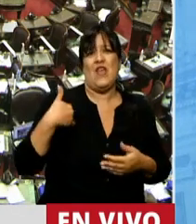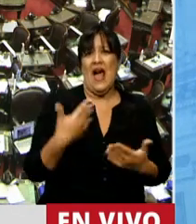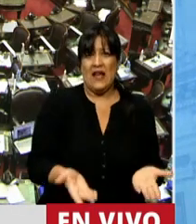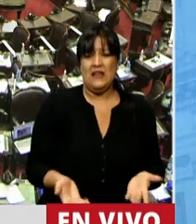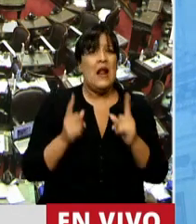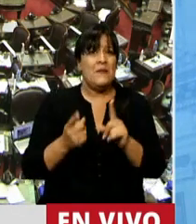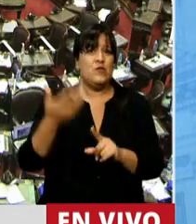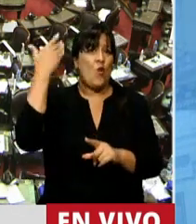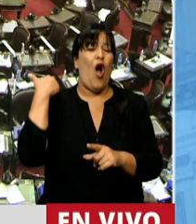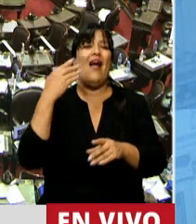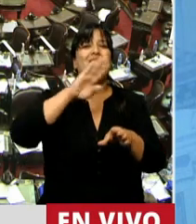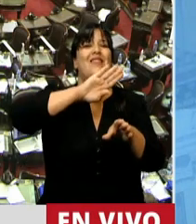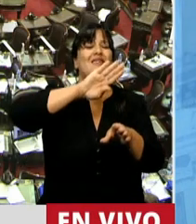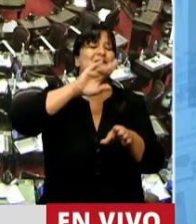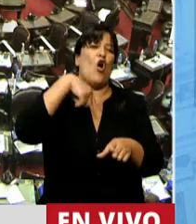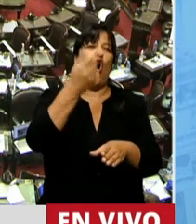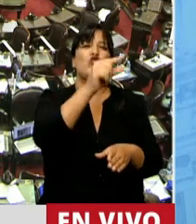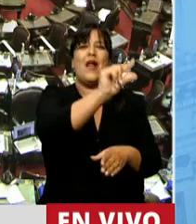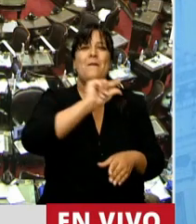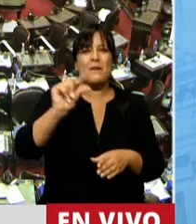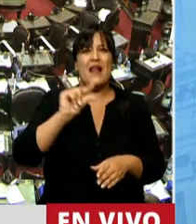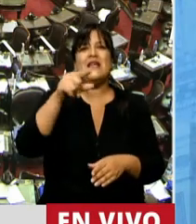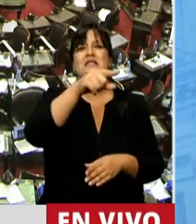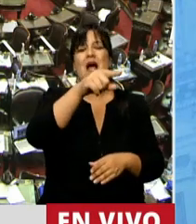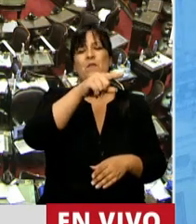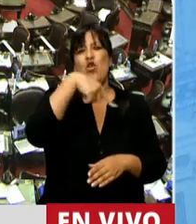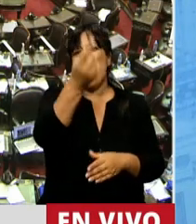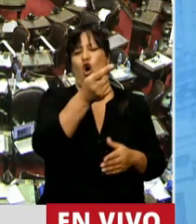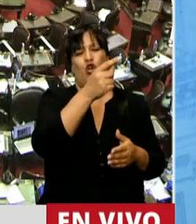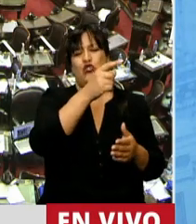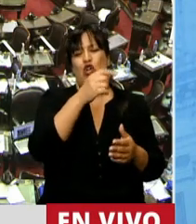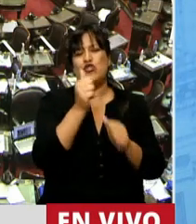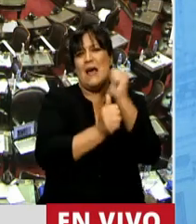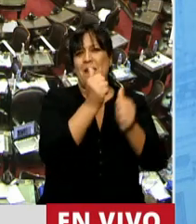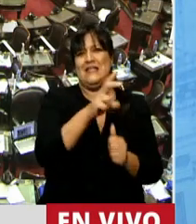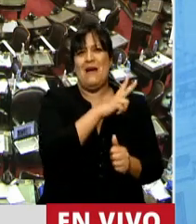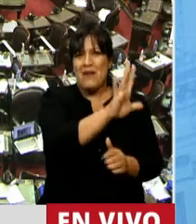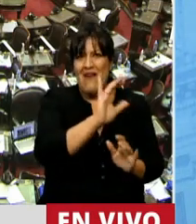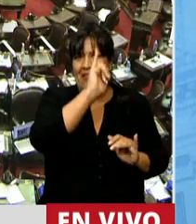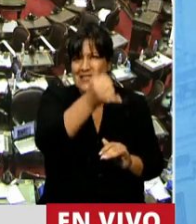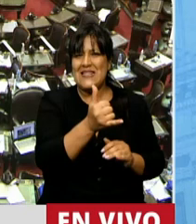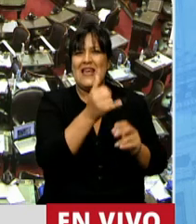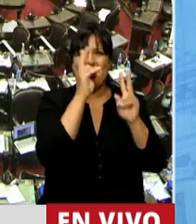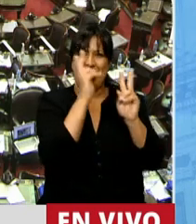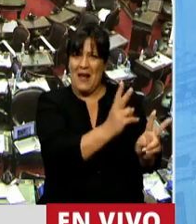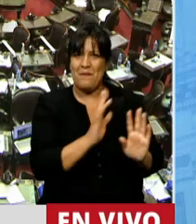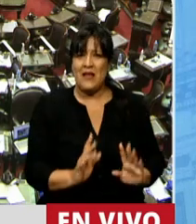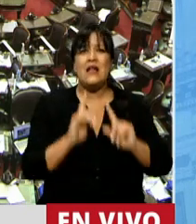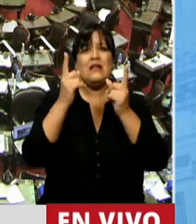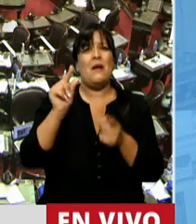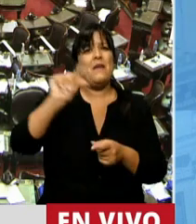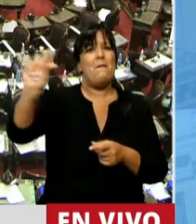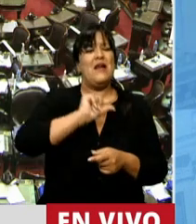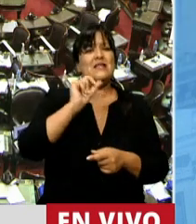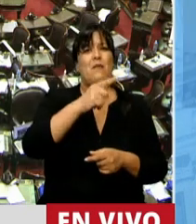medida lo hicieron los acreedores privados al aceptar una quita importante en el marco de la negociación de la deuda, o que informen qué guaridas están escondidos los dólares del préstamo que le dieron